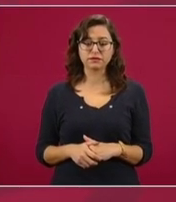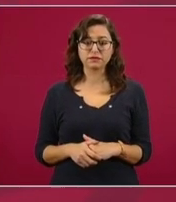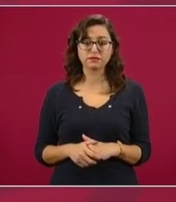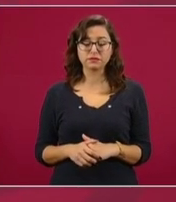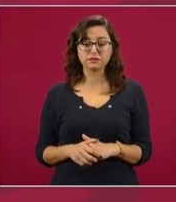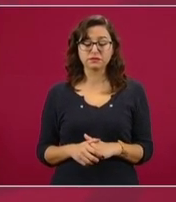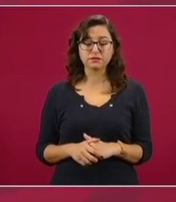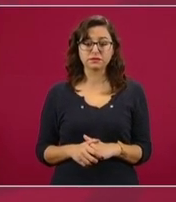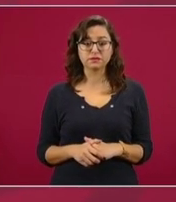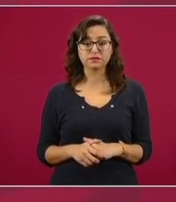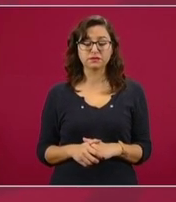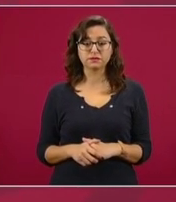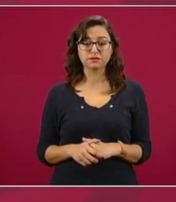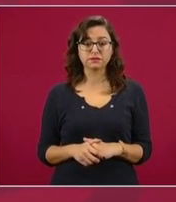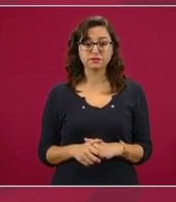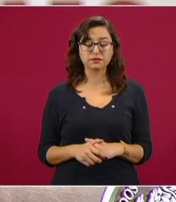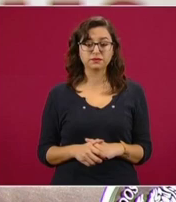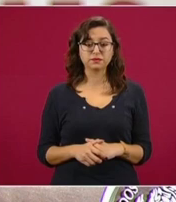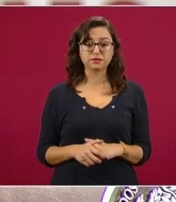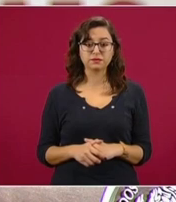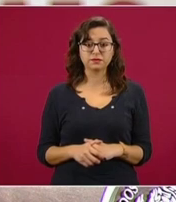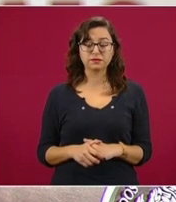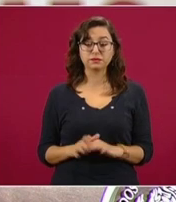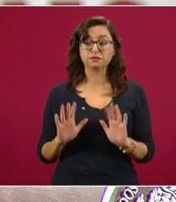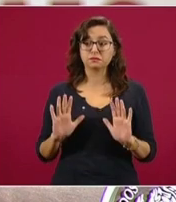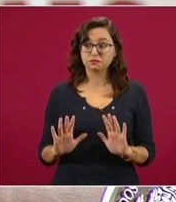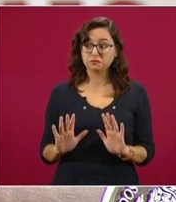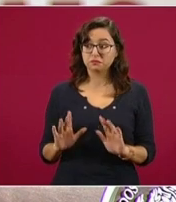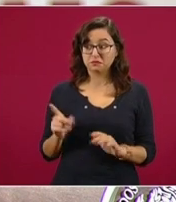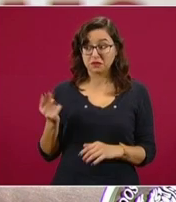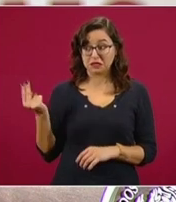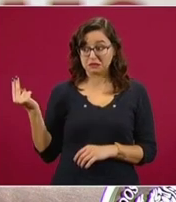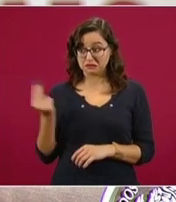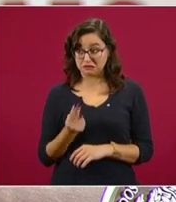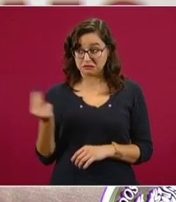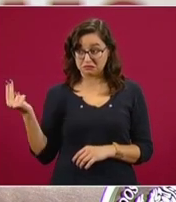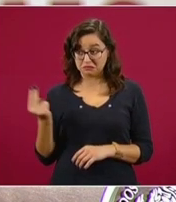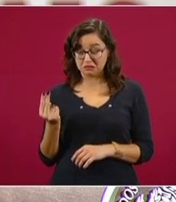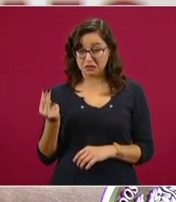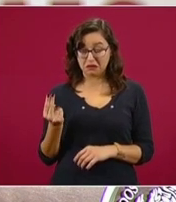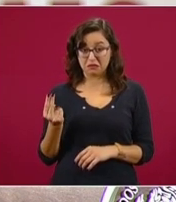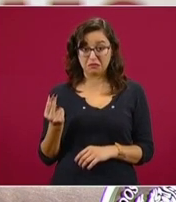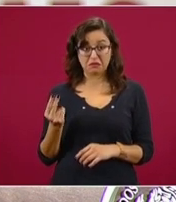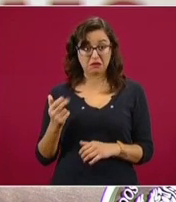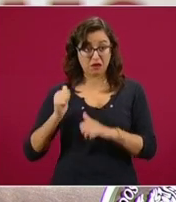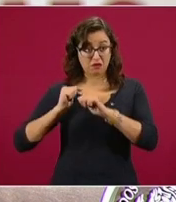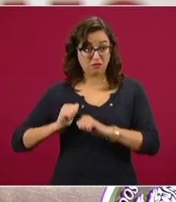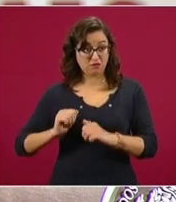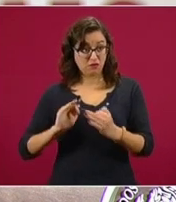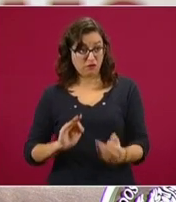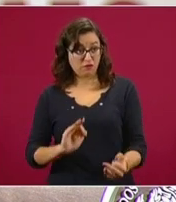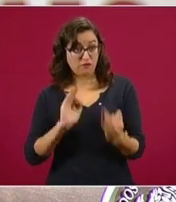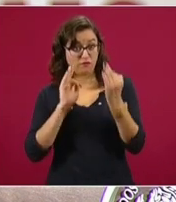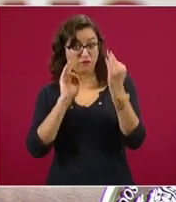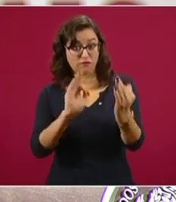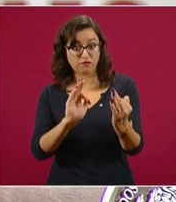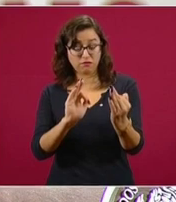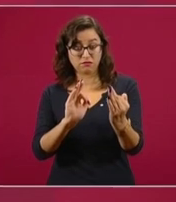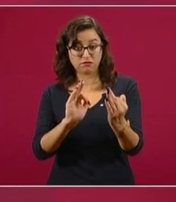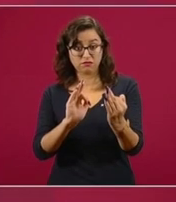es el caso puestos a disposición de las autoridades